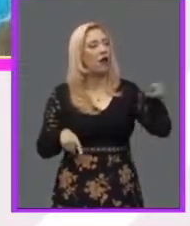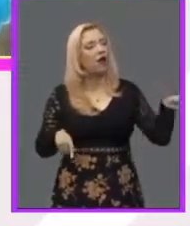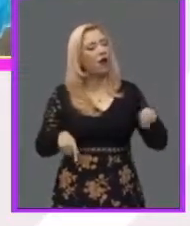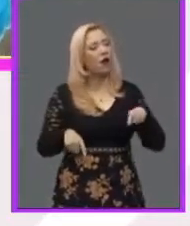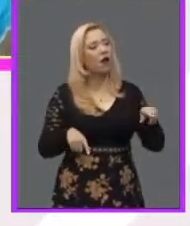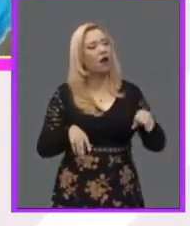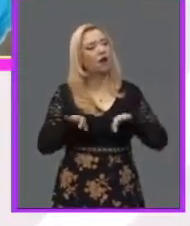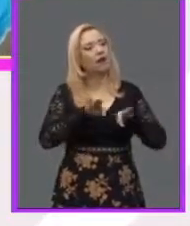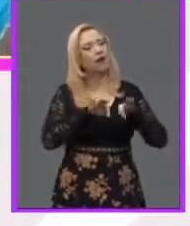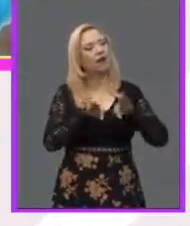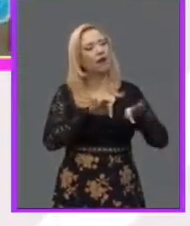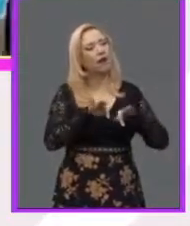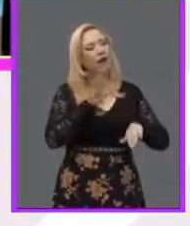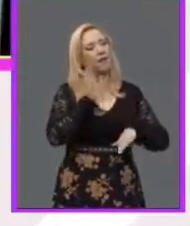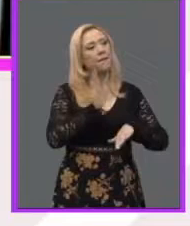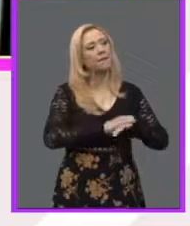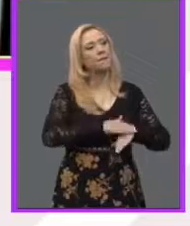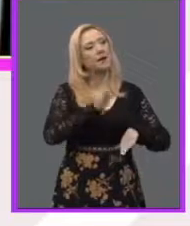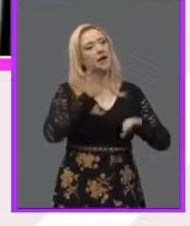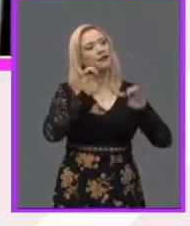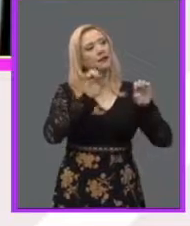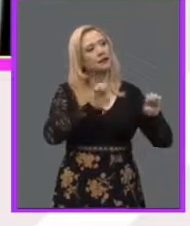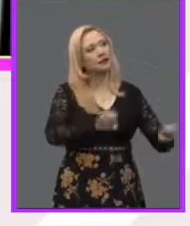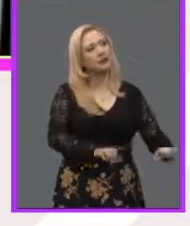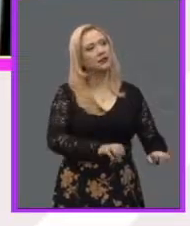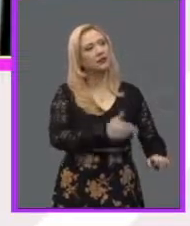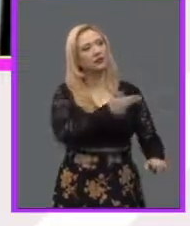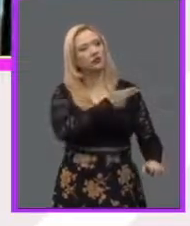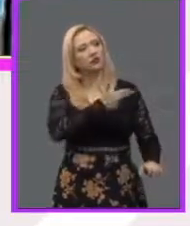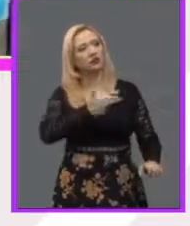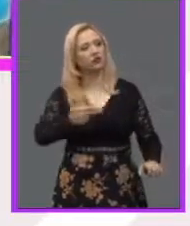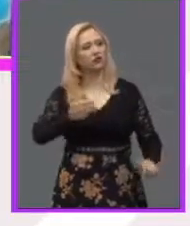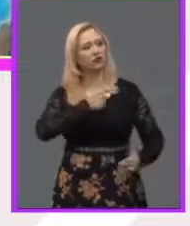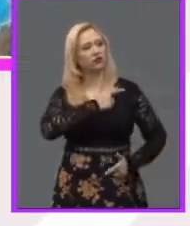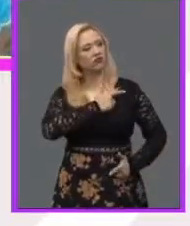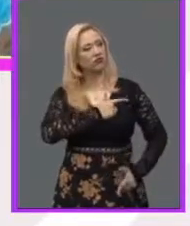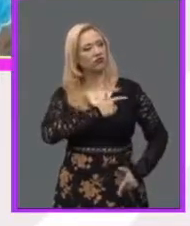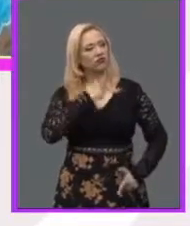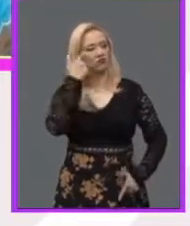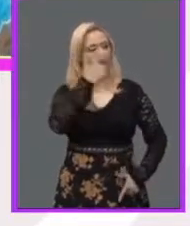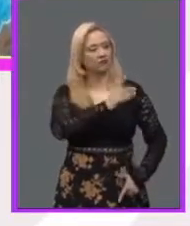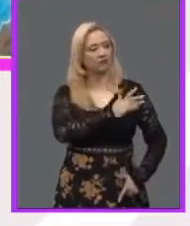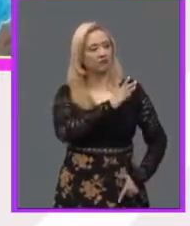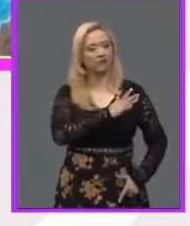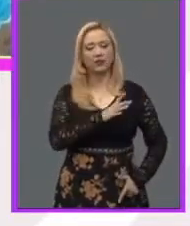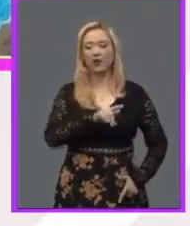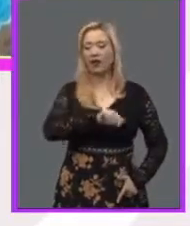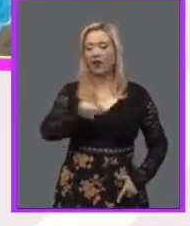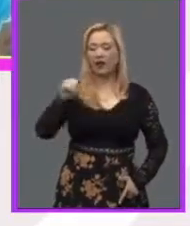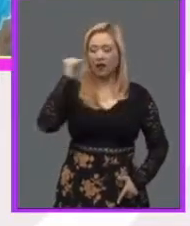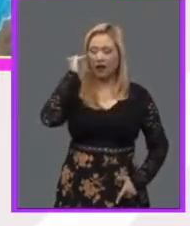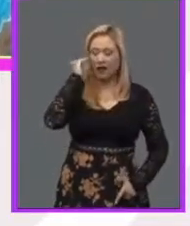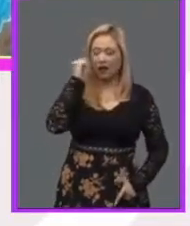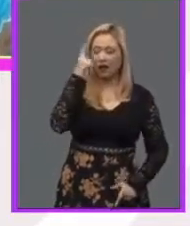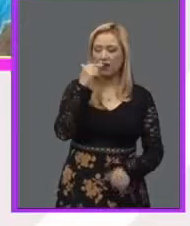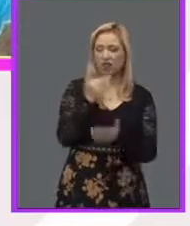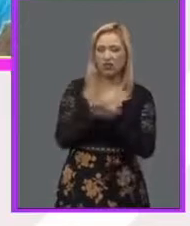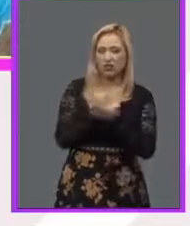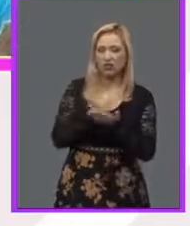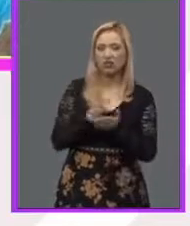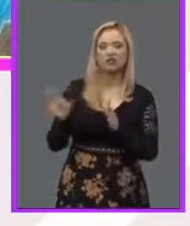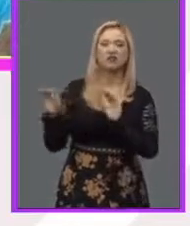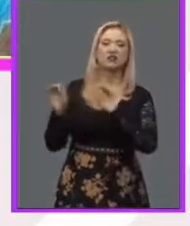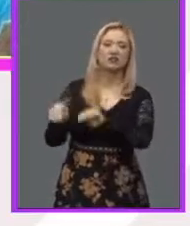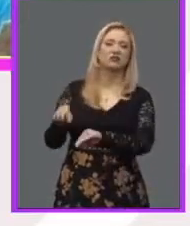trabajos precarizados en restaurantes, hoteles, etcétera, pero por otro lado también son la imagen que venden, ¿no? Y se vuelve esta exotización que